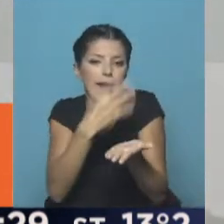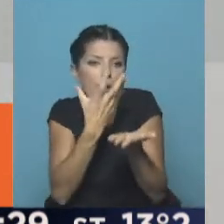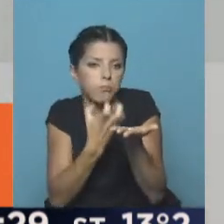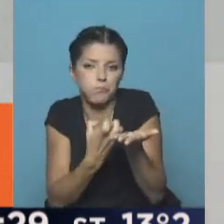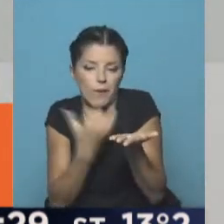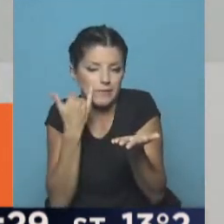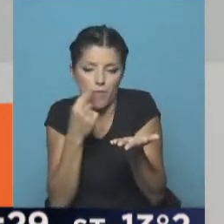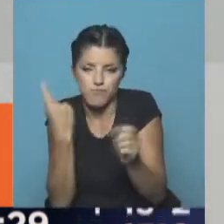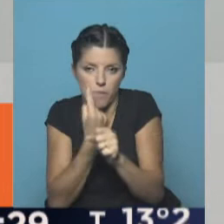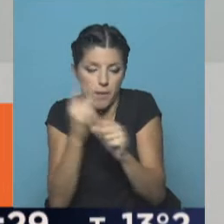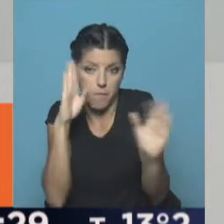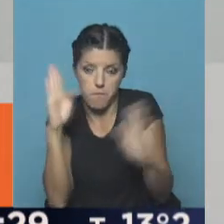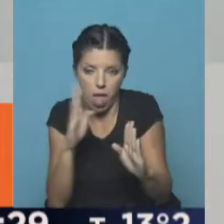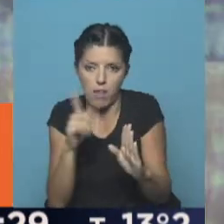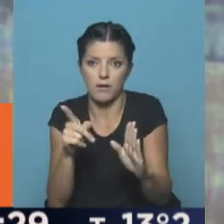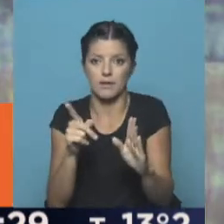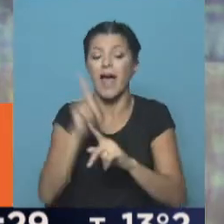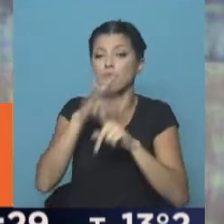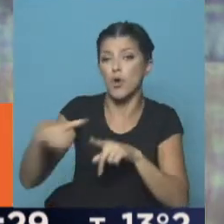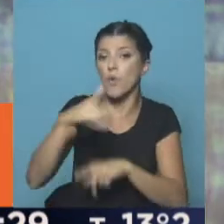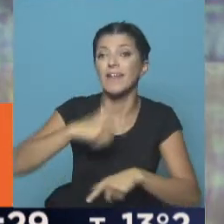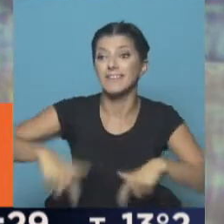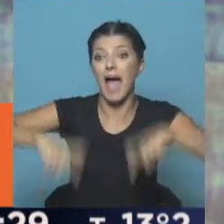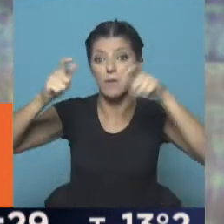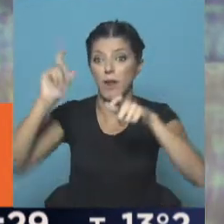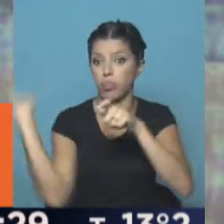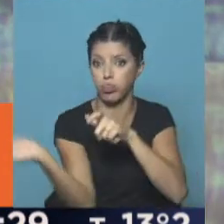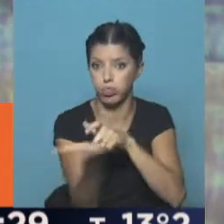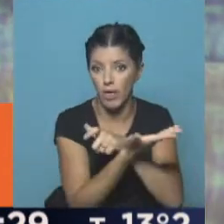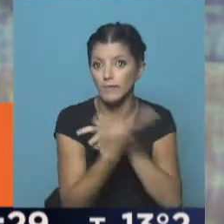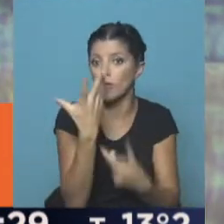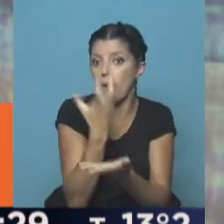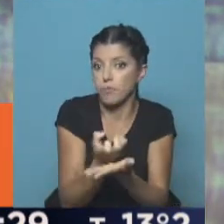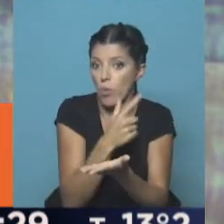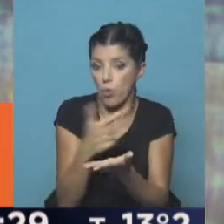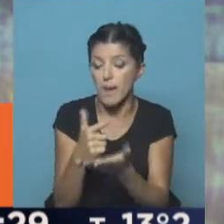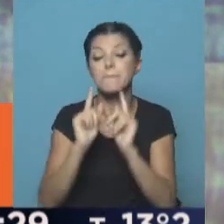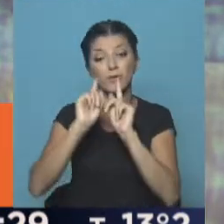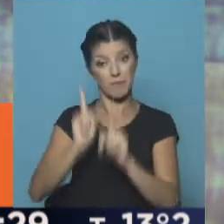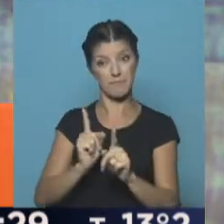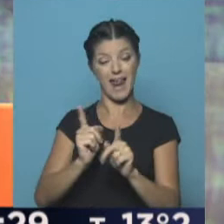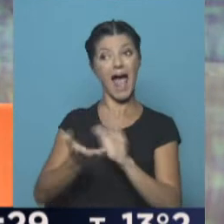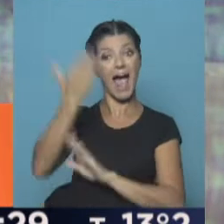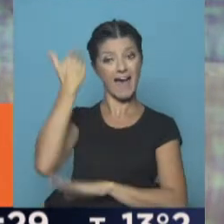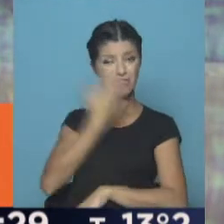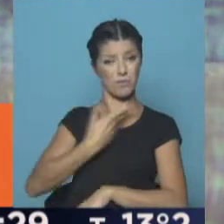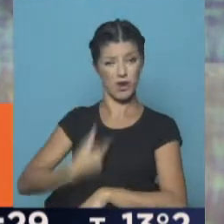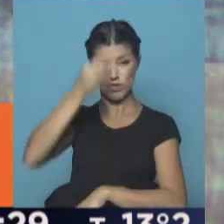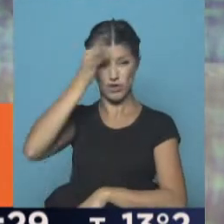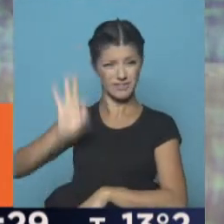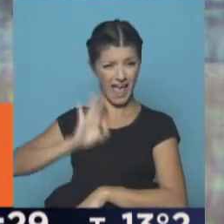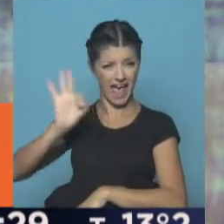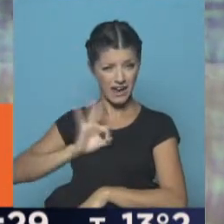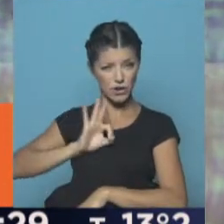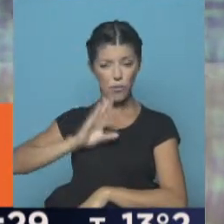tierra, en algunos casos deforestación. Pero por otro lado, por la desidia del gobierno anterior, que tuvo 12 años para hacer obras con